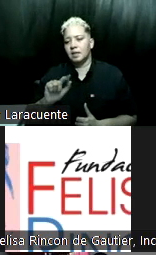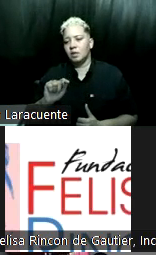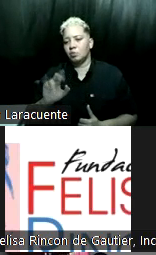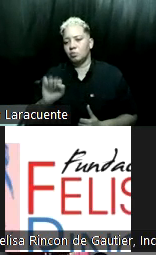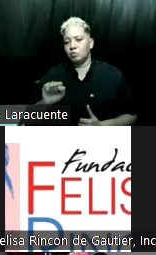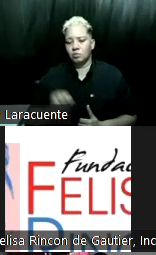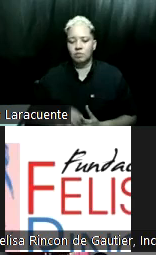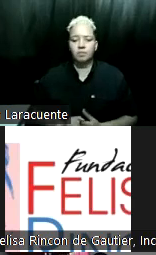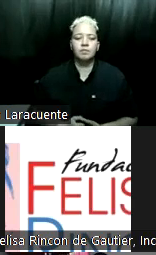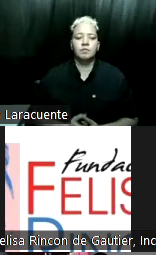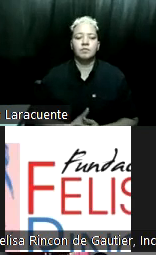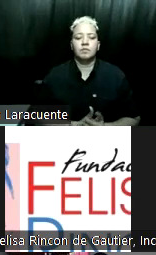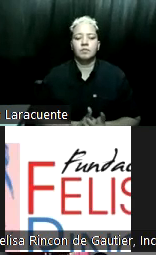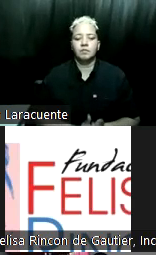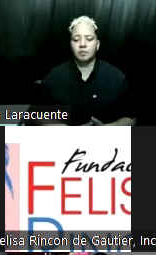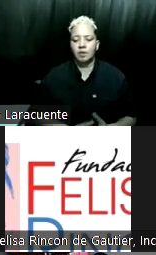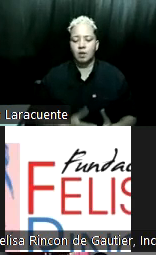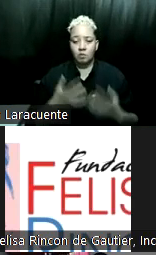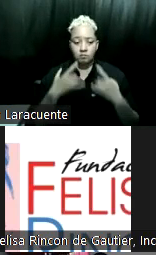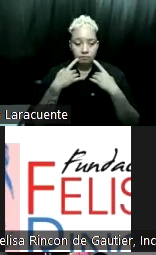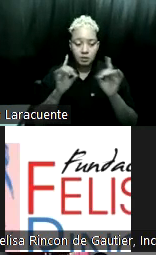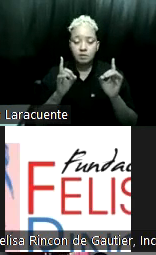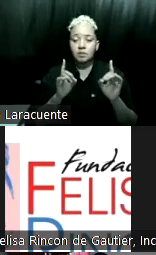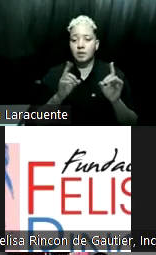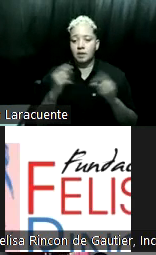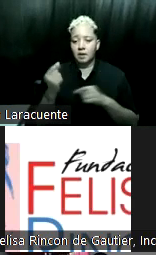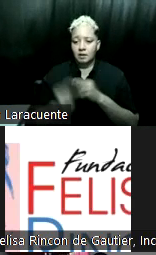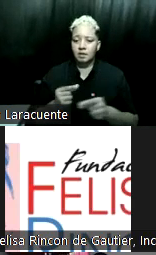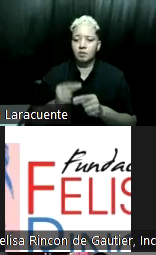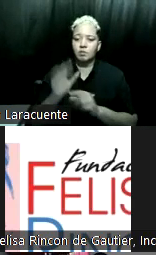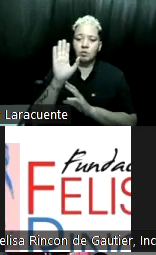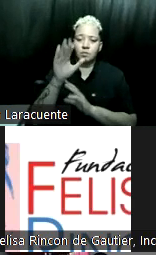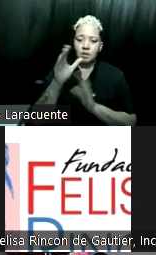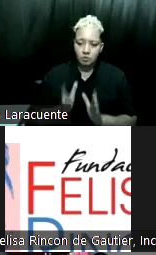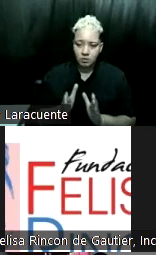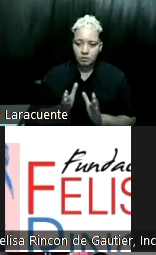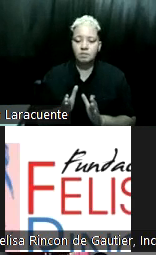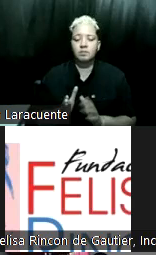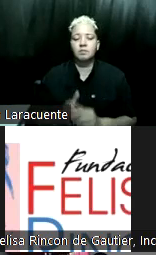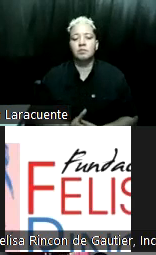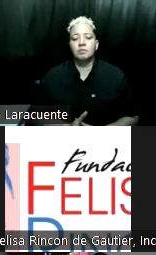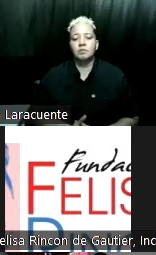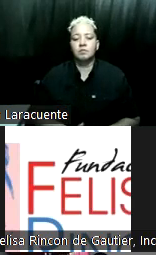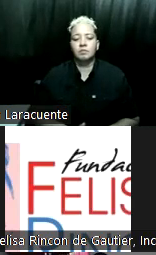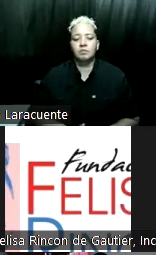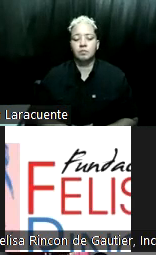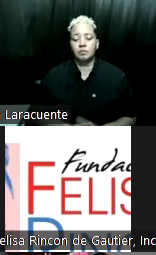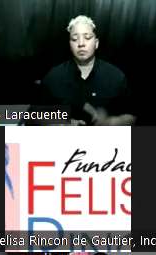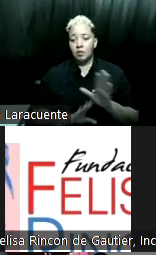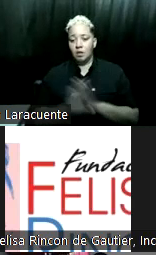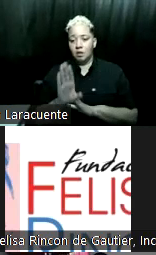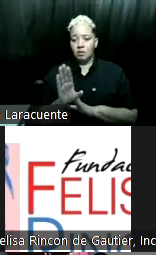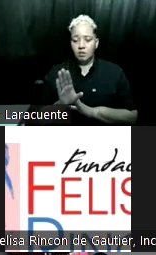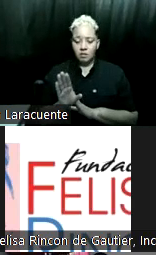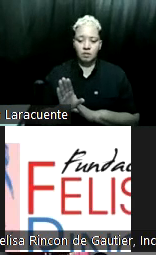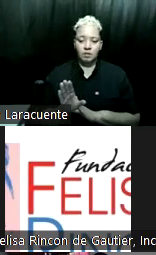que consiguieron con esta gran generación de baloncelistas y se desarrolla entonces